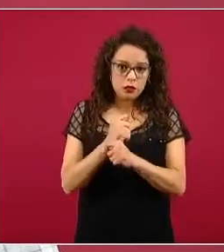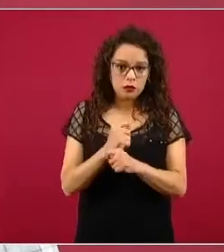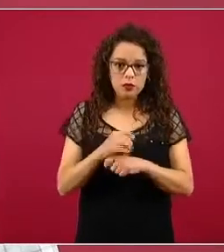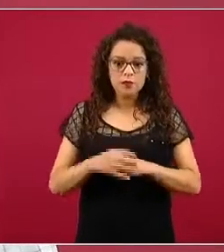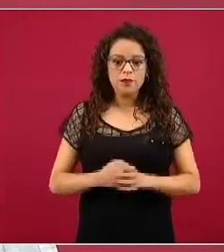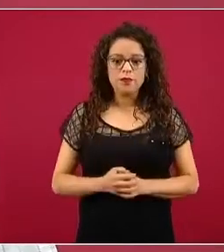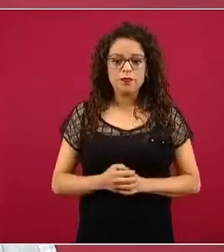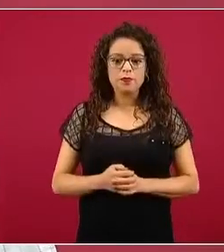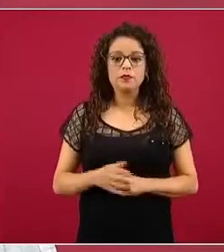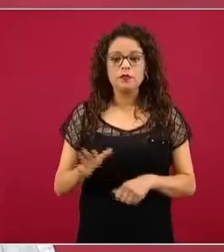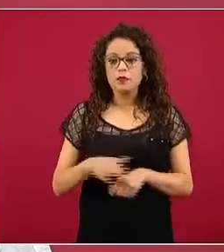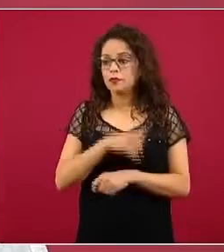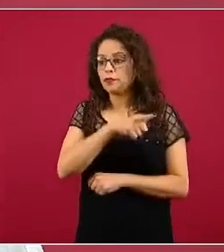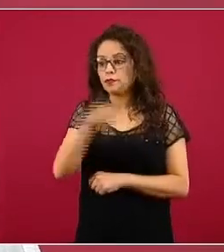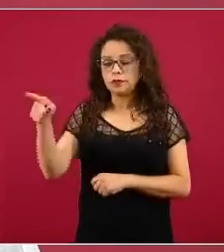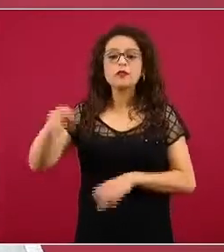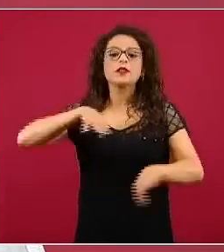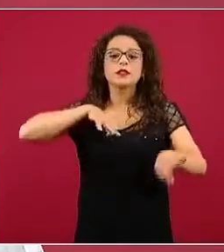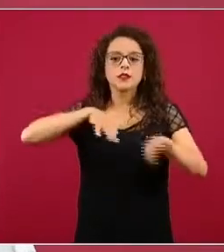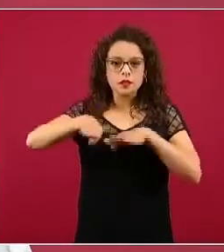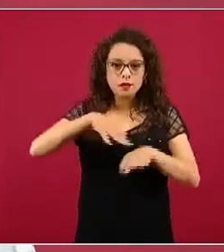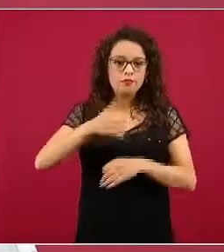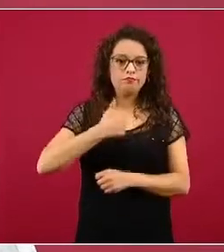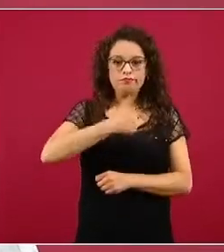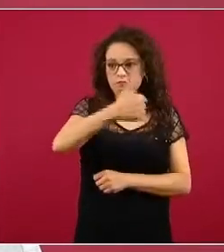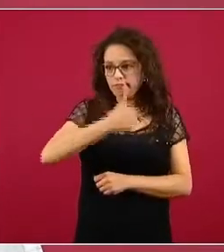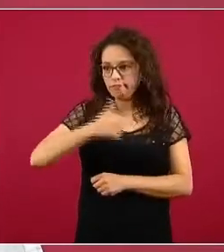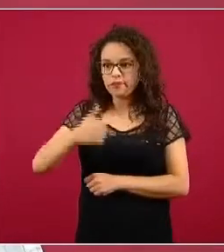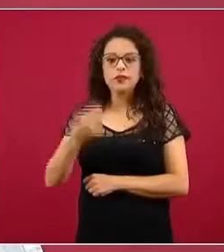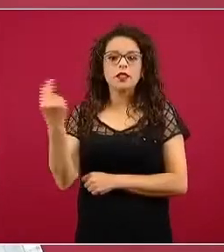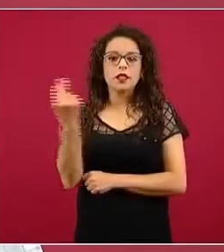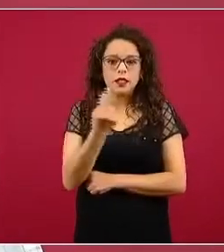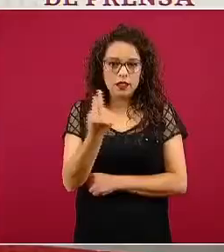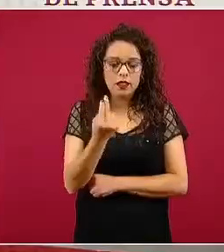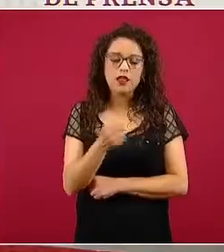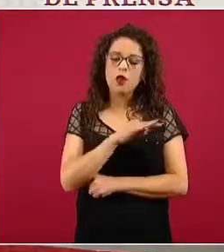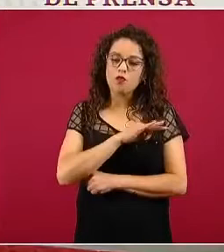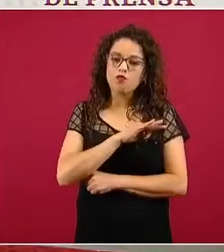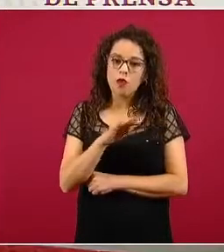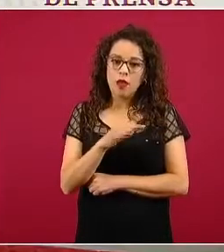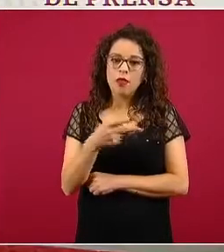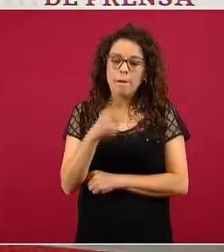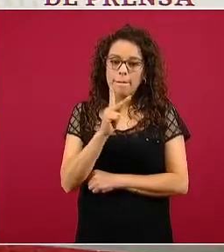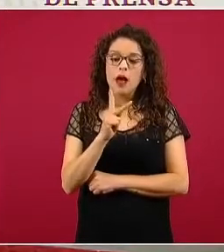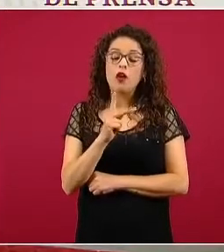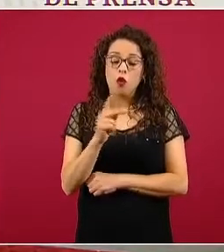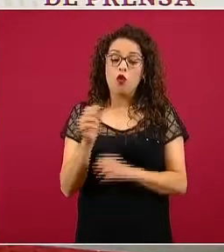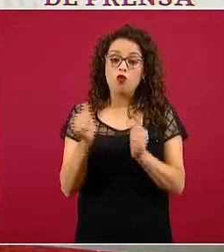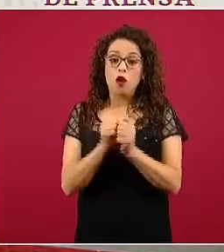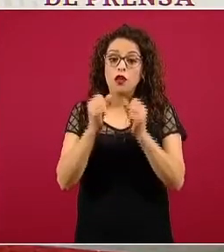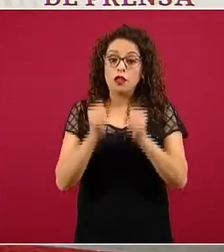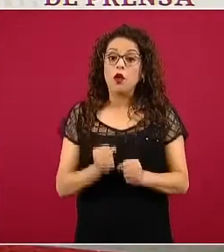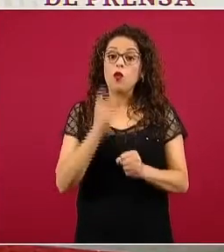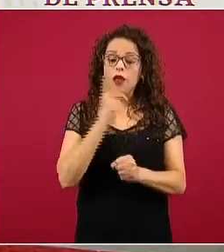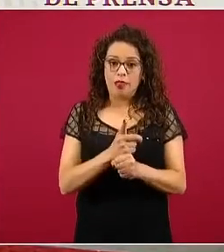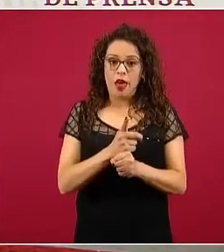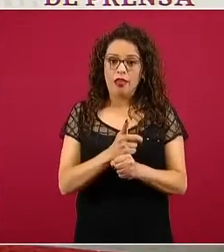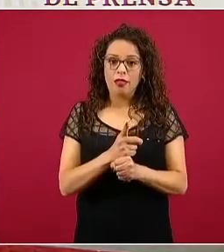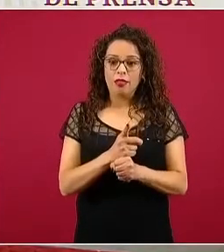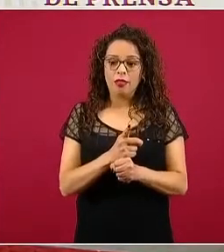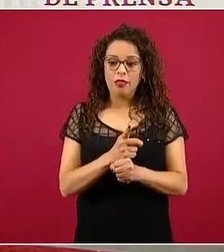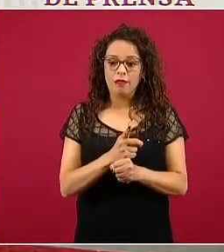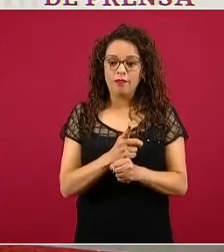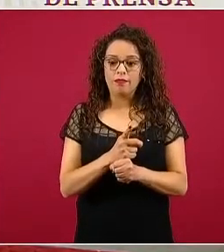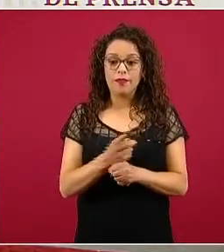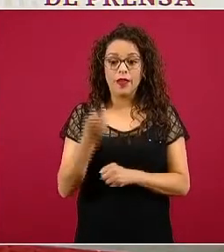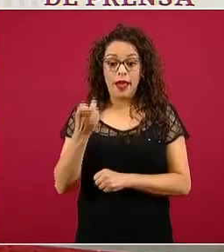realizando sus actividades puedan hacerlo de una manera más segura. Y son, como ustedes ven, estrategias